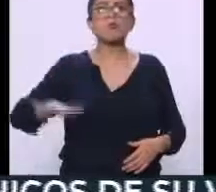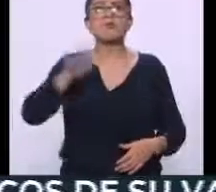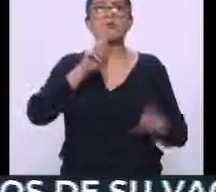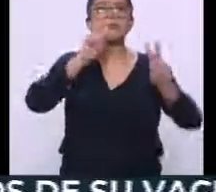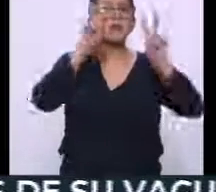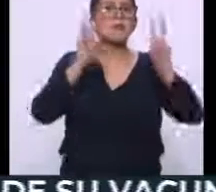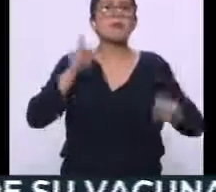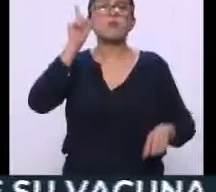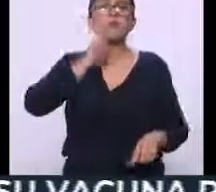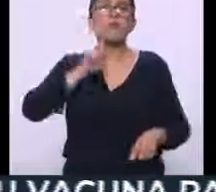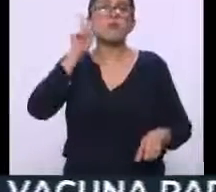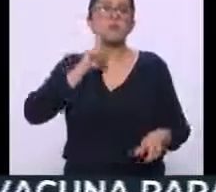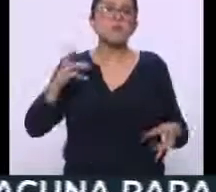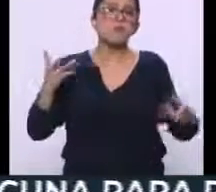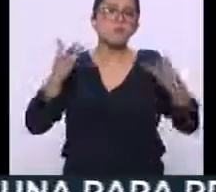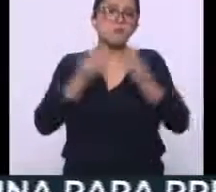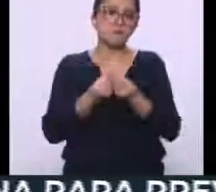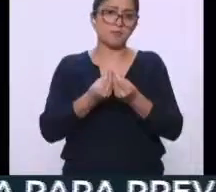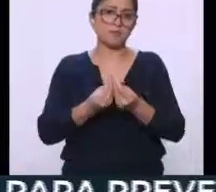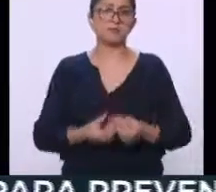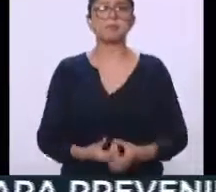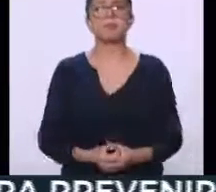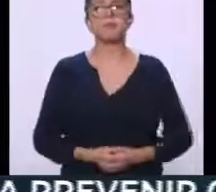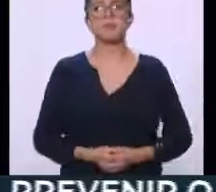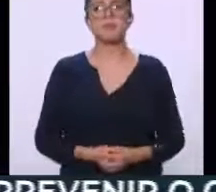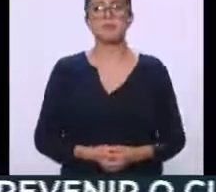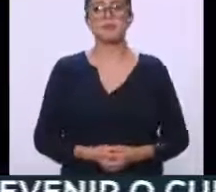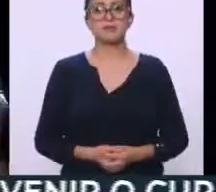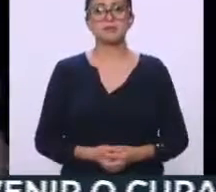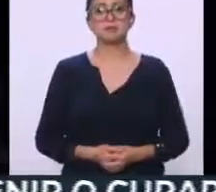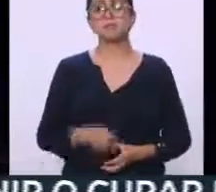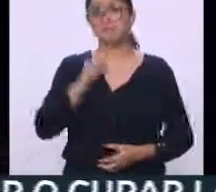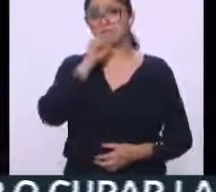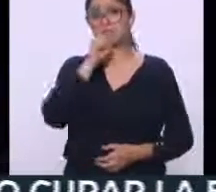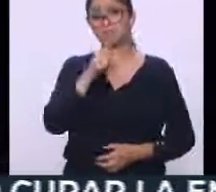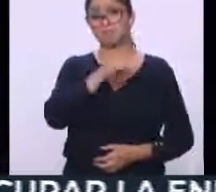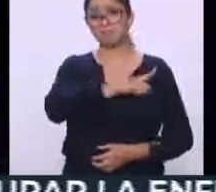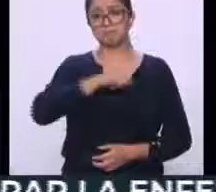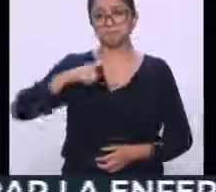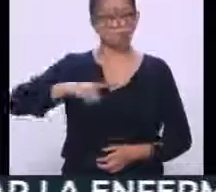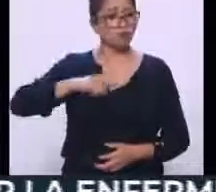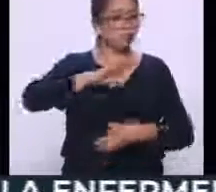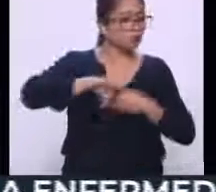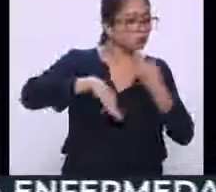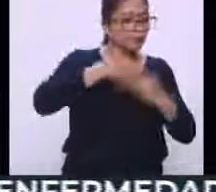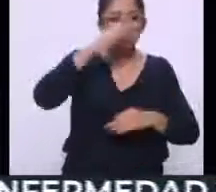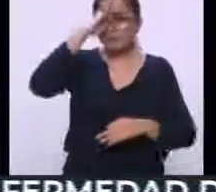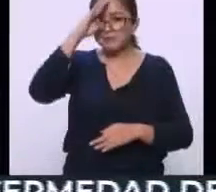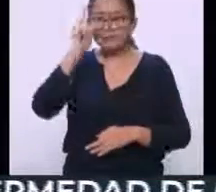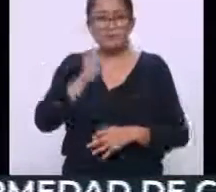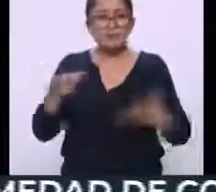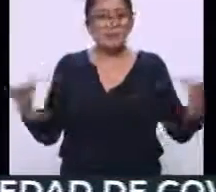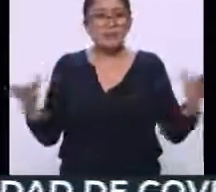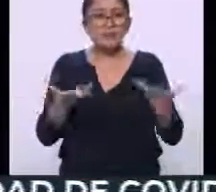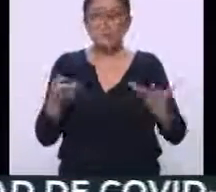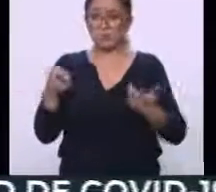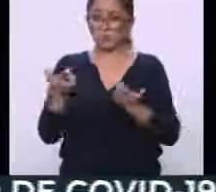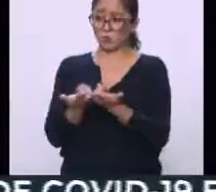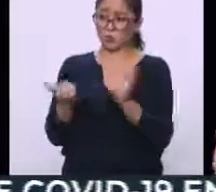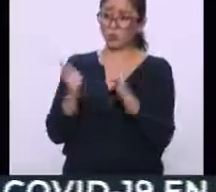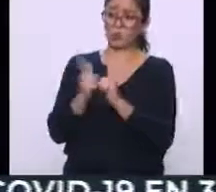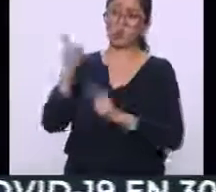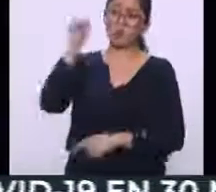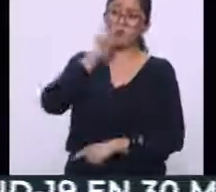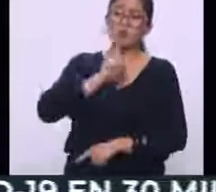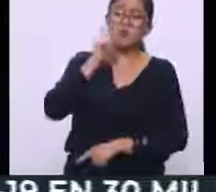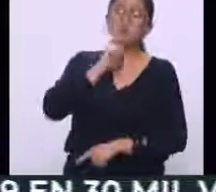feminista. Claro, tendríamos también que estar hablando de construir una estrategia en conjunto, entendiendo que el feminismo es un movimiento que